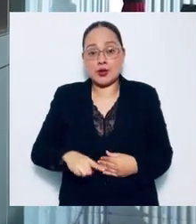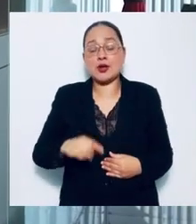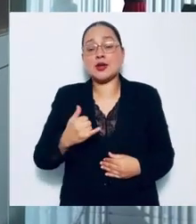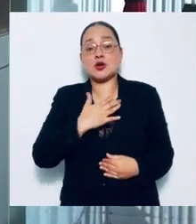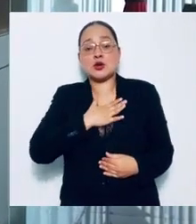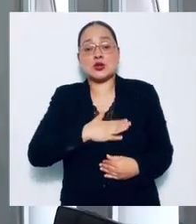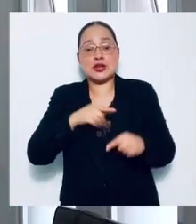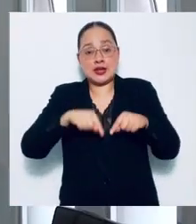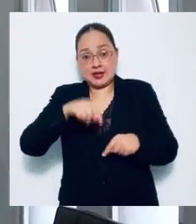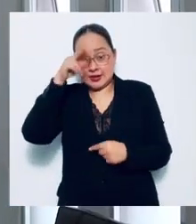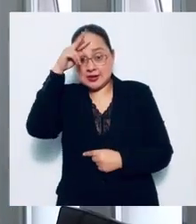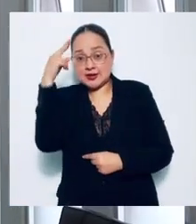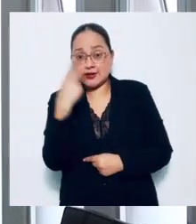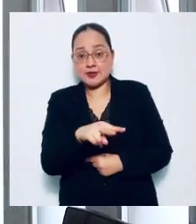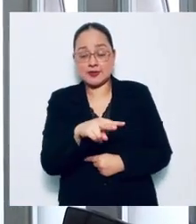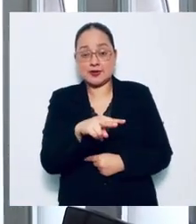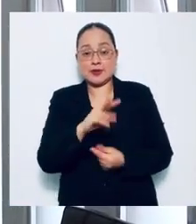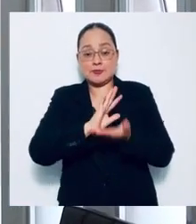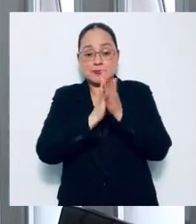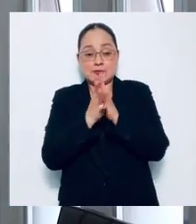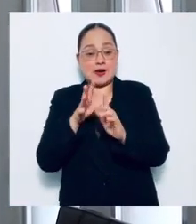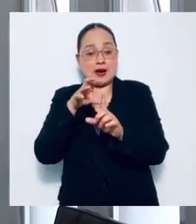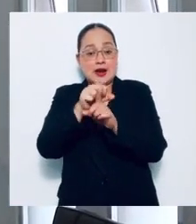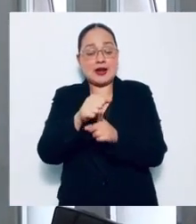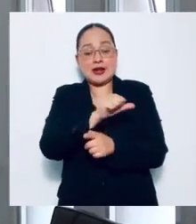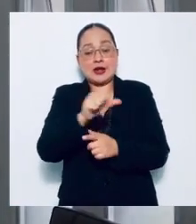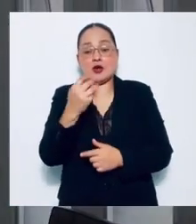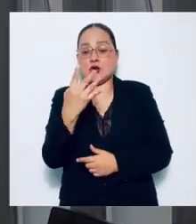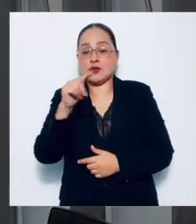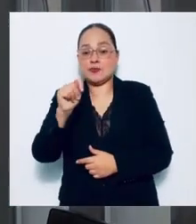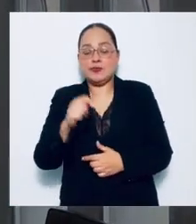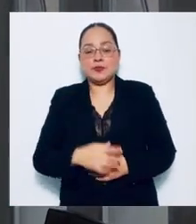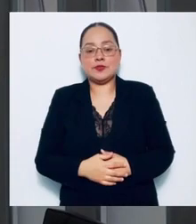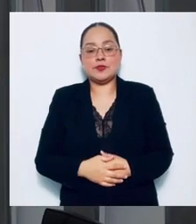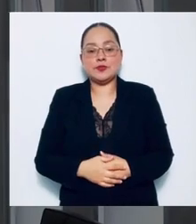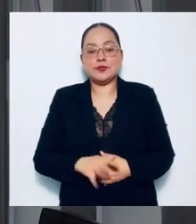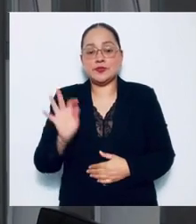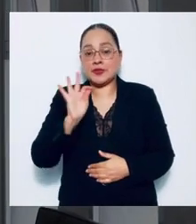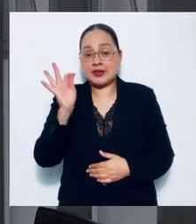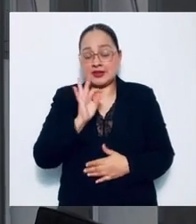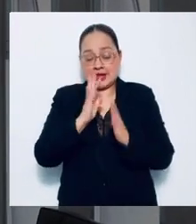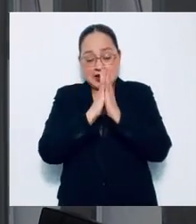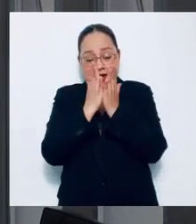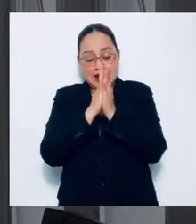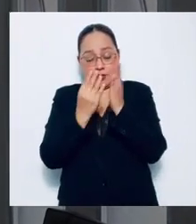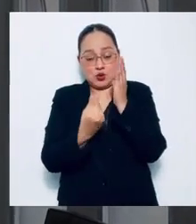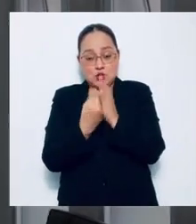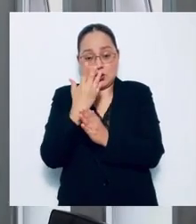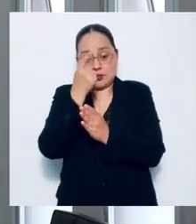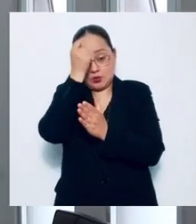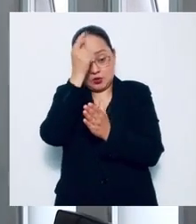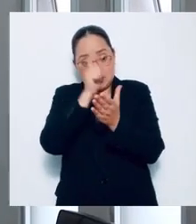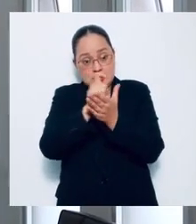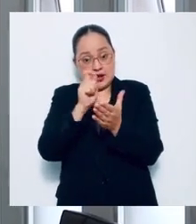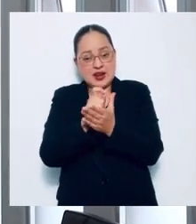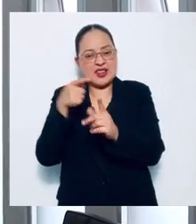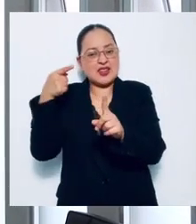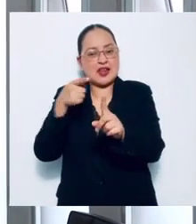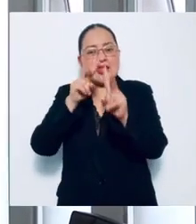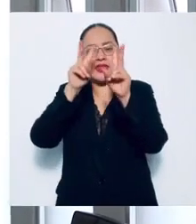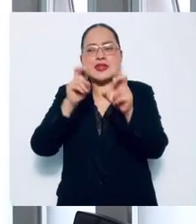y de justicia que hoy enarbola la Cuarta Transformación. Si escribieras un libro, ¿de qué trataría?